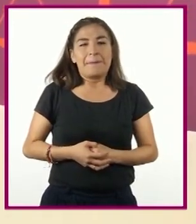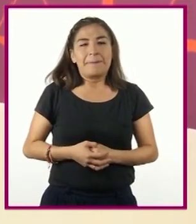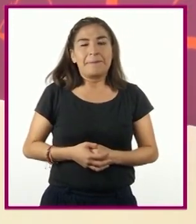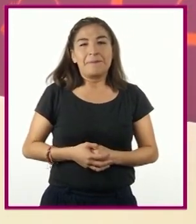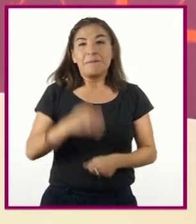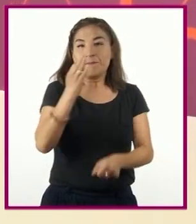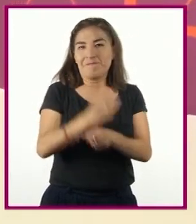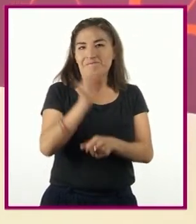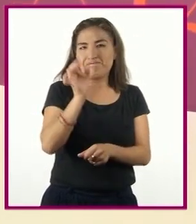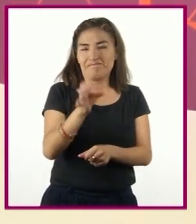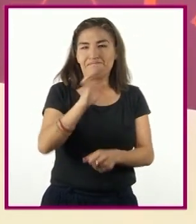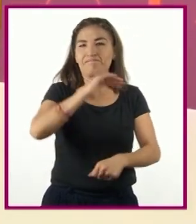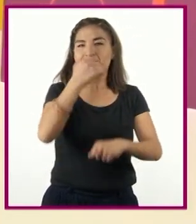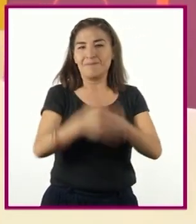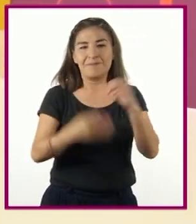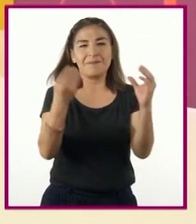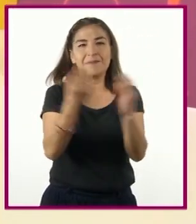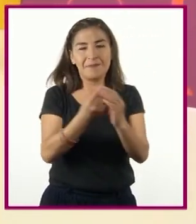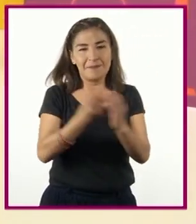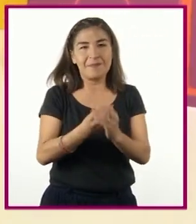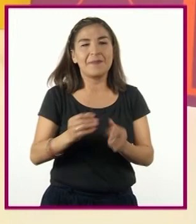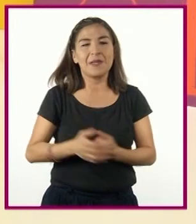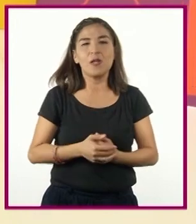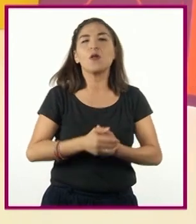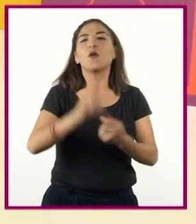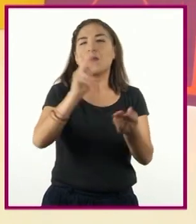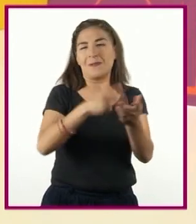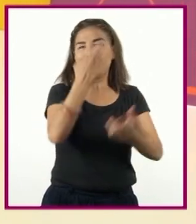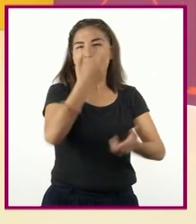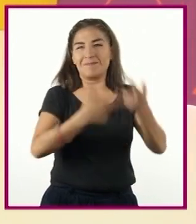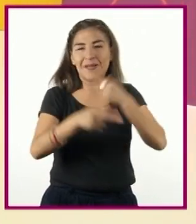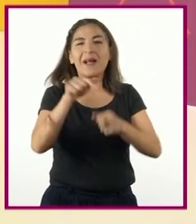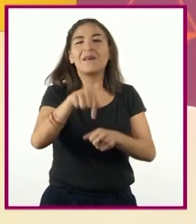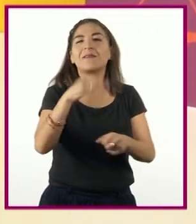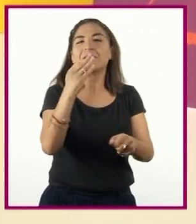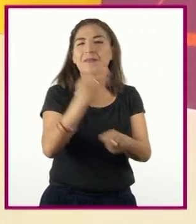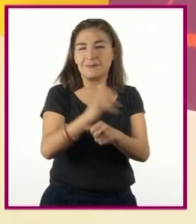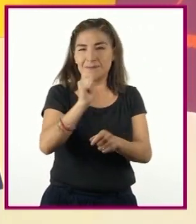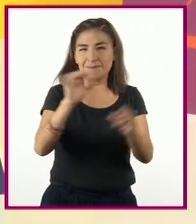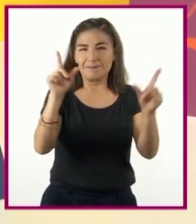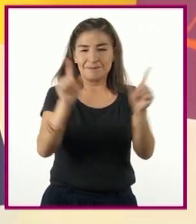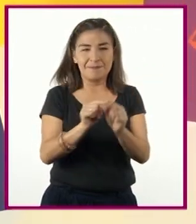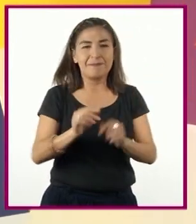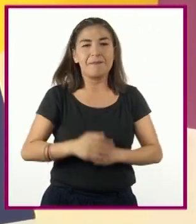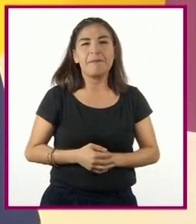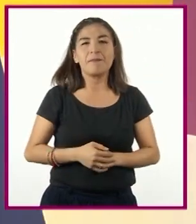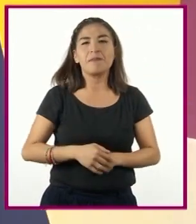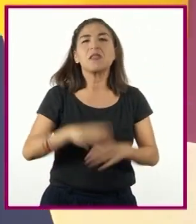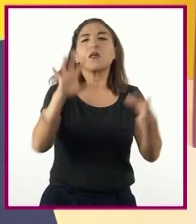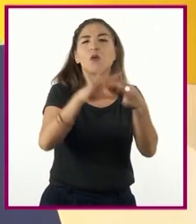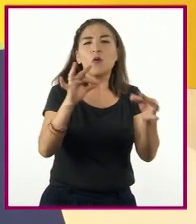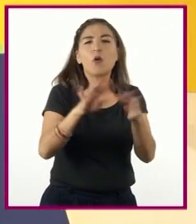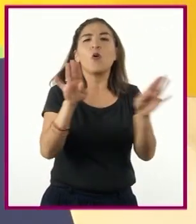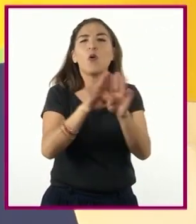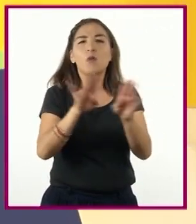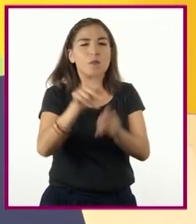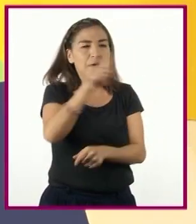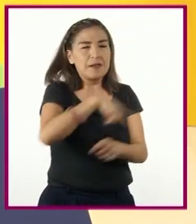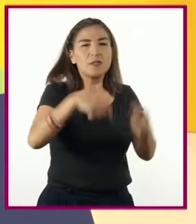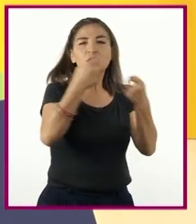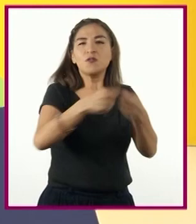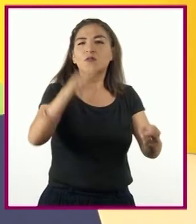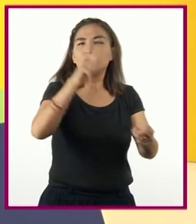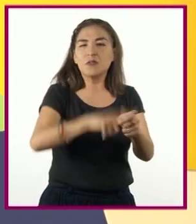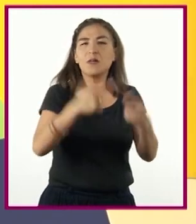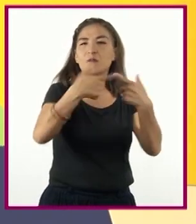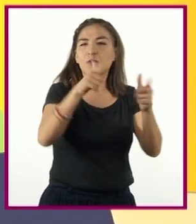Estamos por terminar la sesión, así que recapitulemos. Se explicó cómo influyen los grupos sociales de nuestros entornos